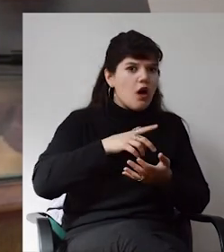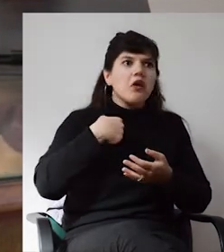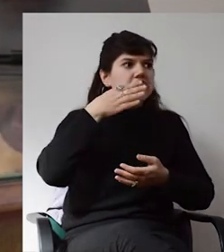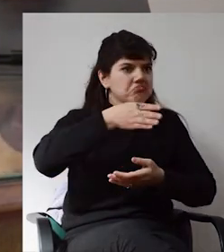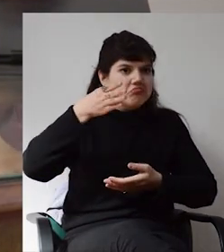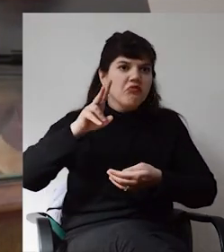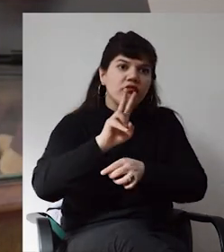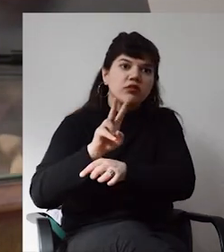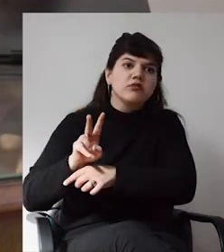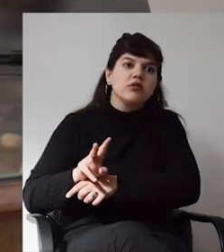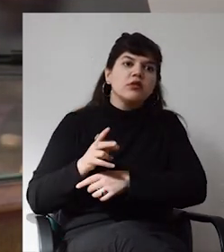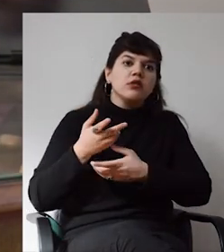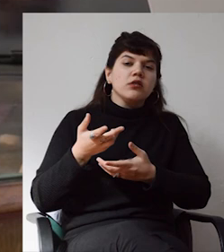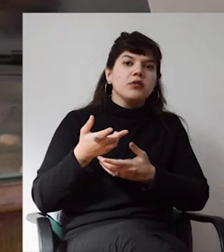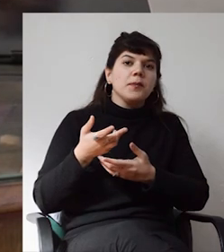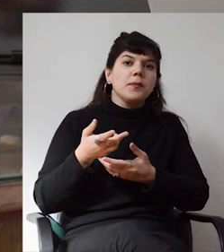lugares que se han transitado.